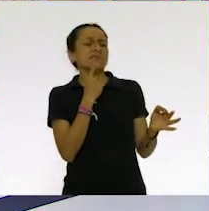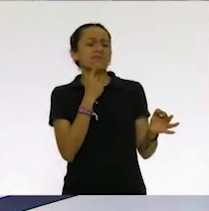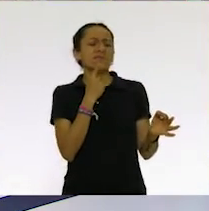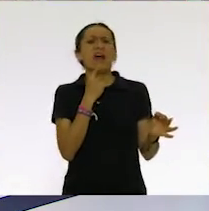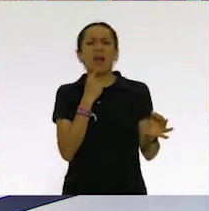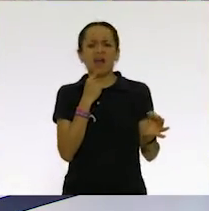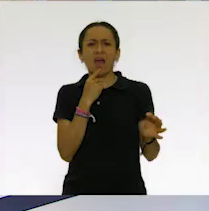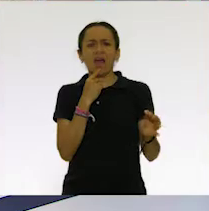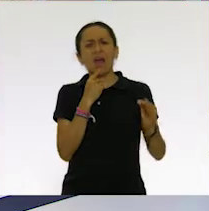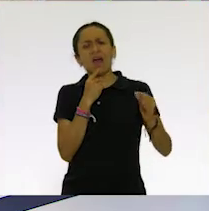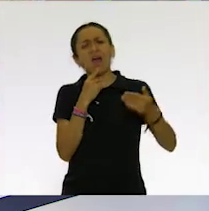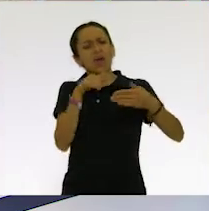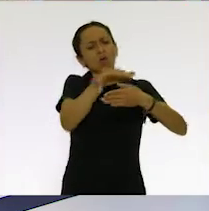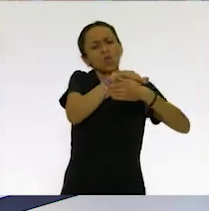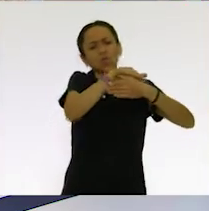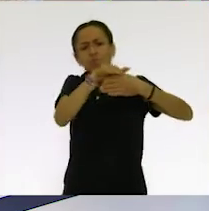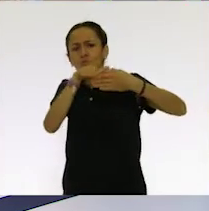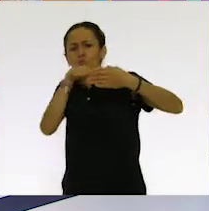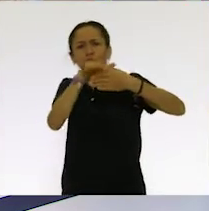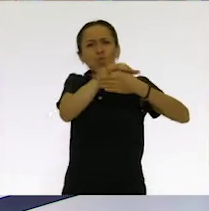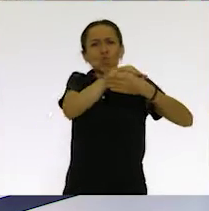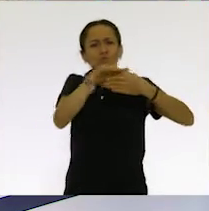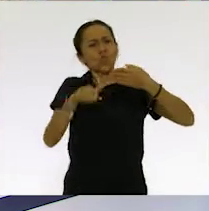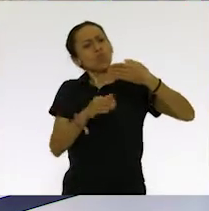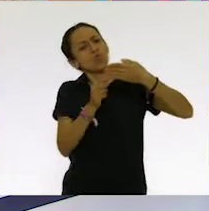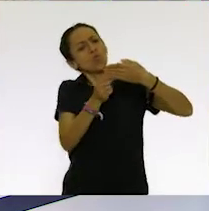¿verdad? Pues sí. Entonces, tal vez... No, aquí no va.